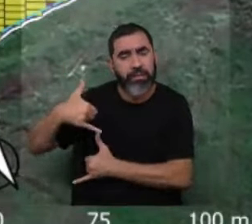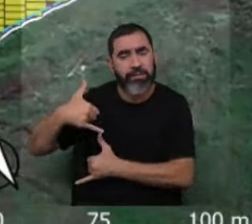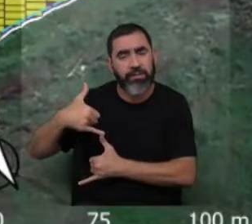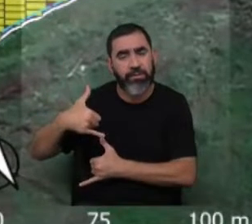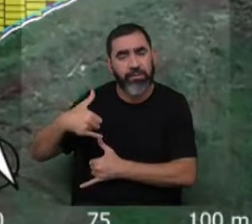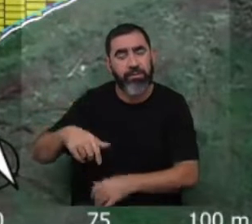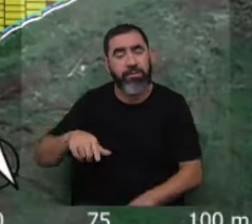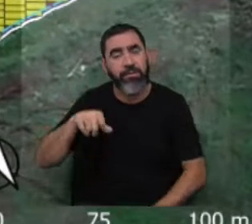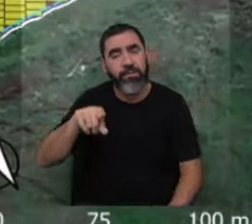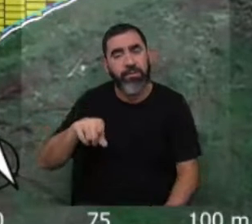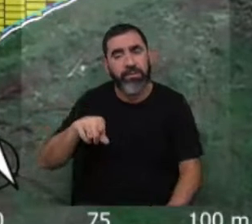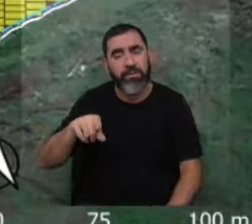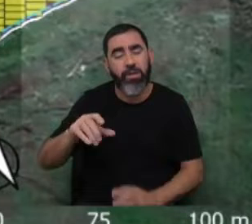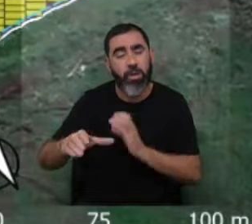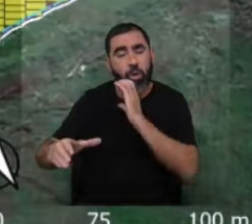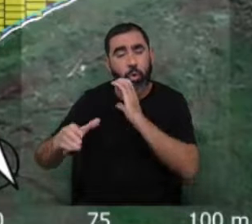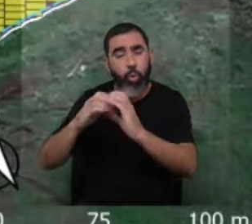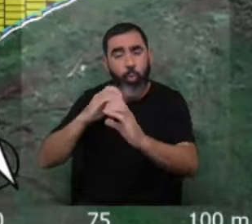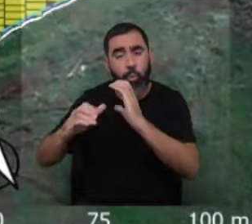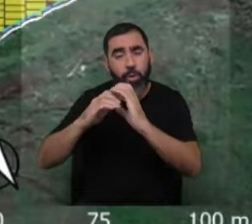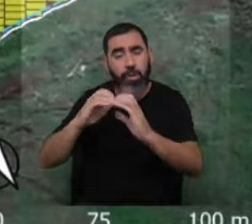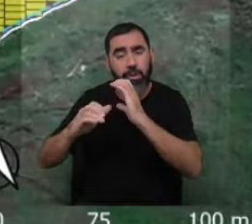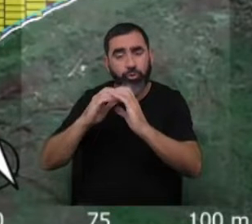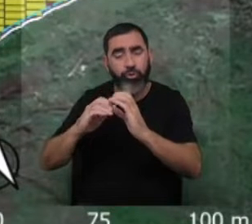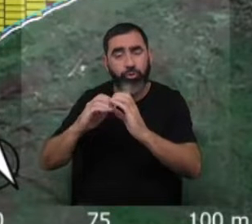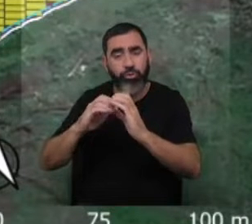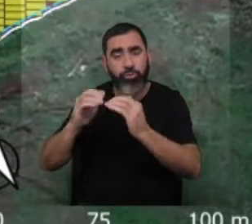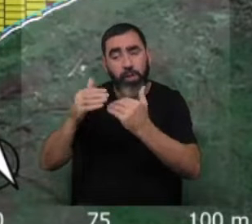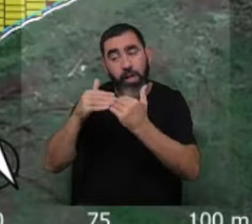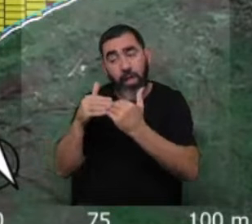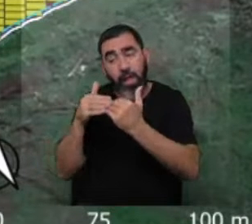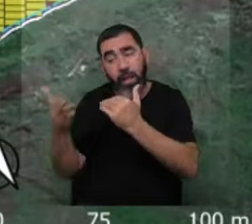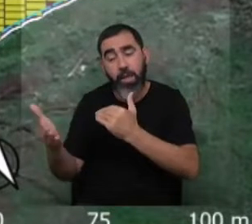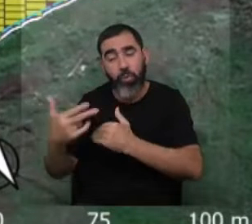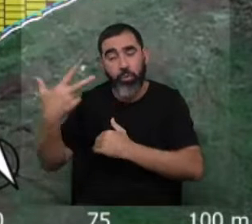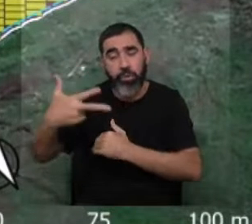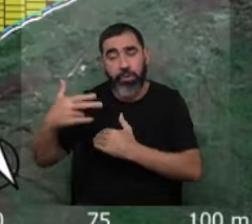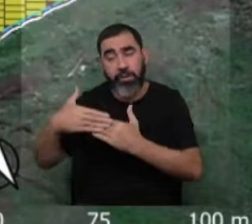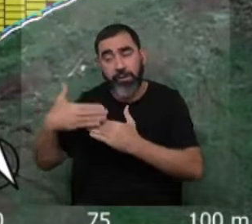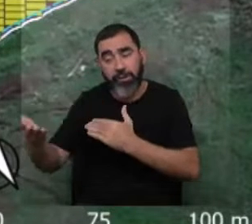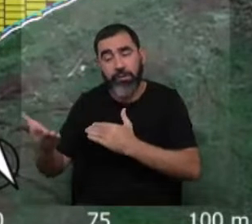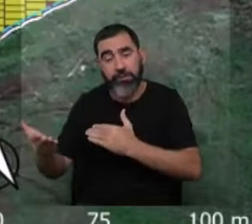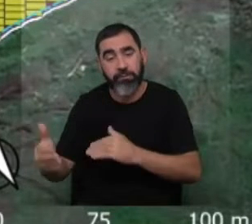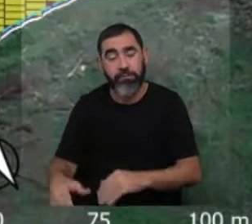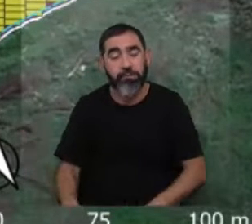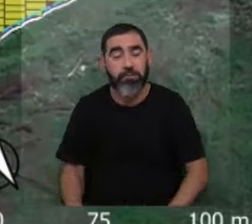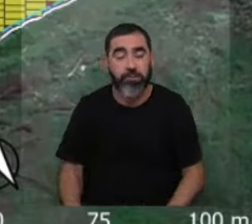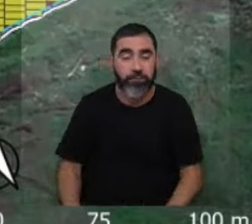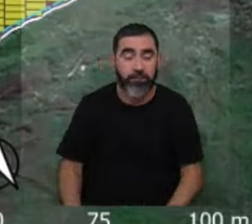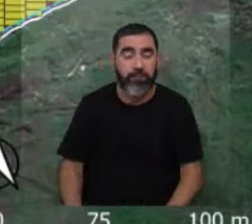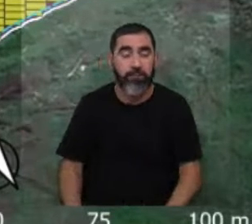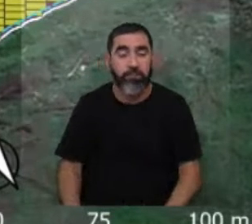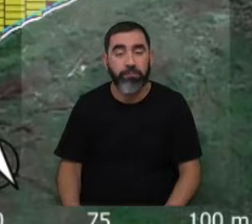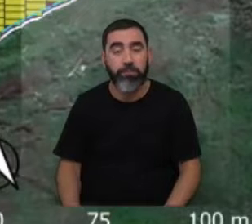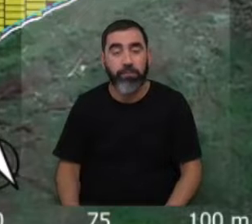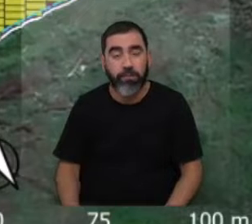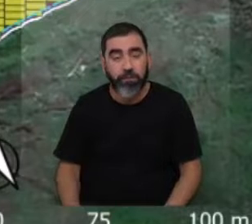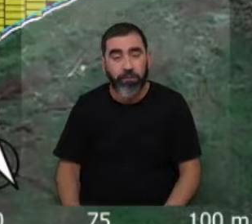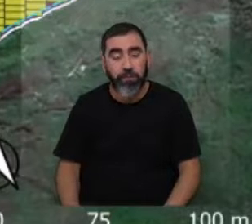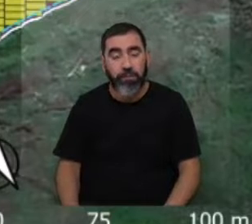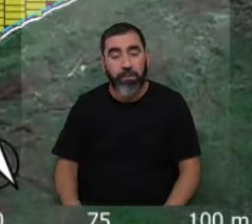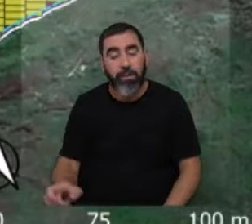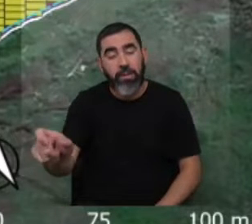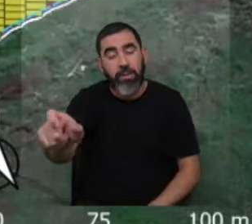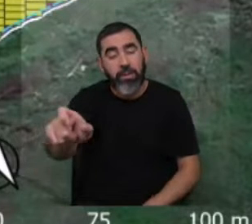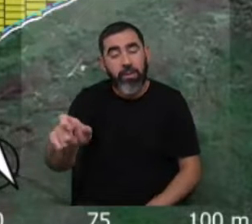en realidad es Comunicaciones, que es un batallón que está pegado en el mismo predio al 13. Es la división entre el 13 y Comunicaciones. Delimitado por el arroyo,